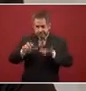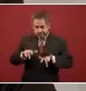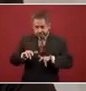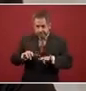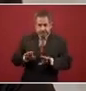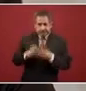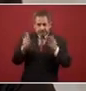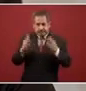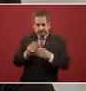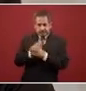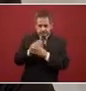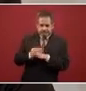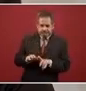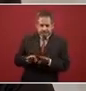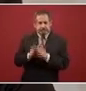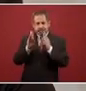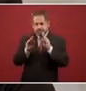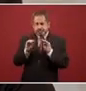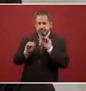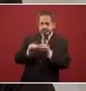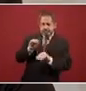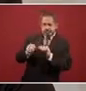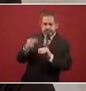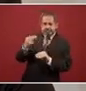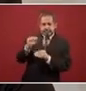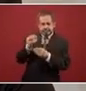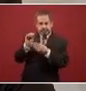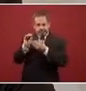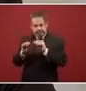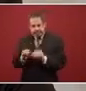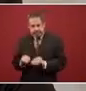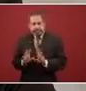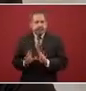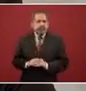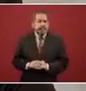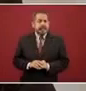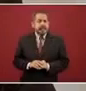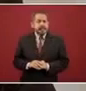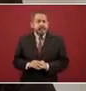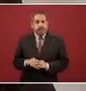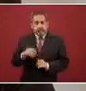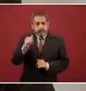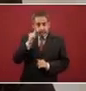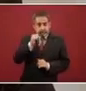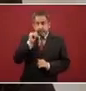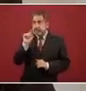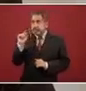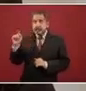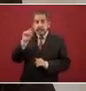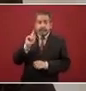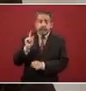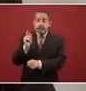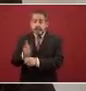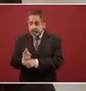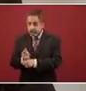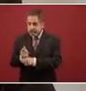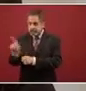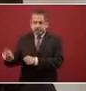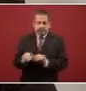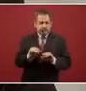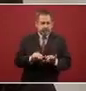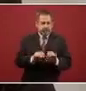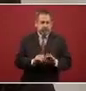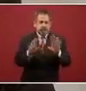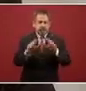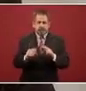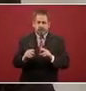de clave y de nombre de usuario. Por lo tanto, toda la unidad que en su momento detecta un caso ingresa